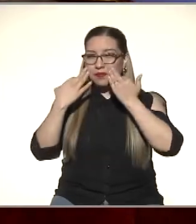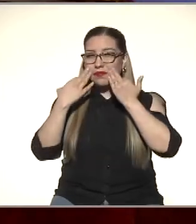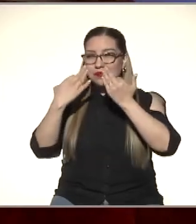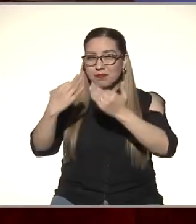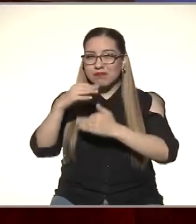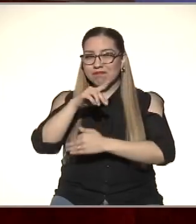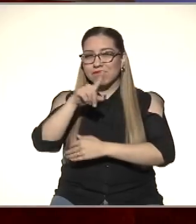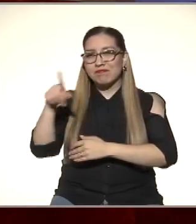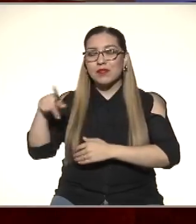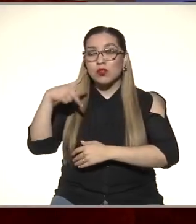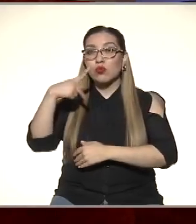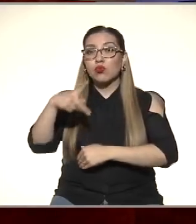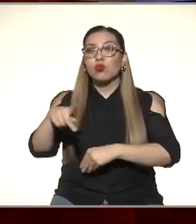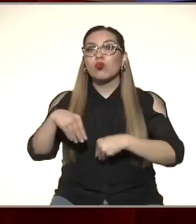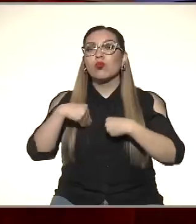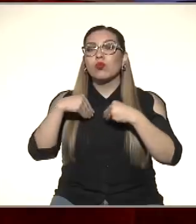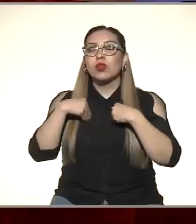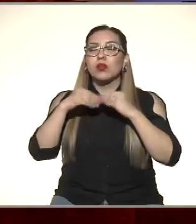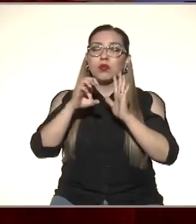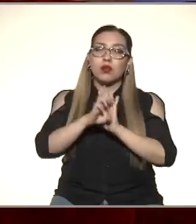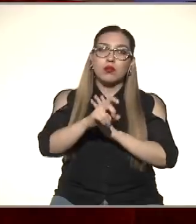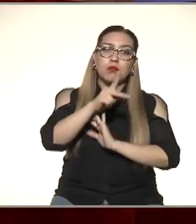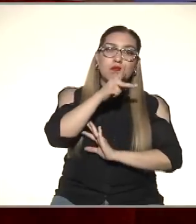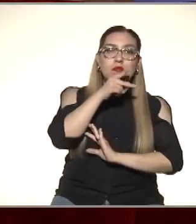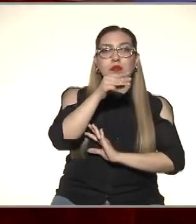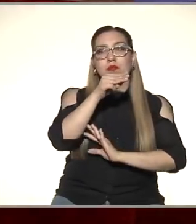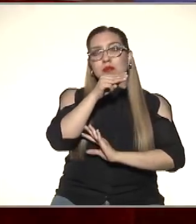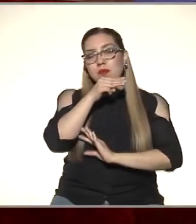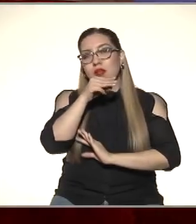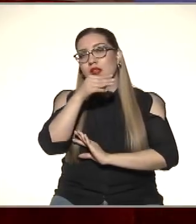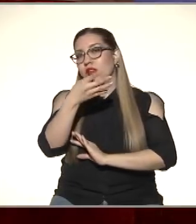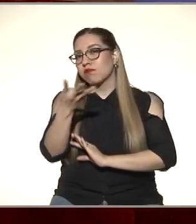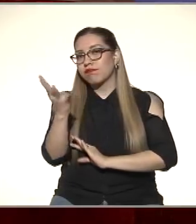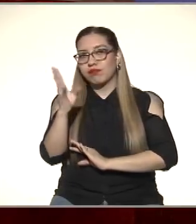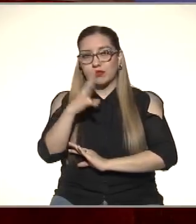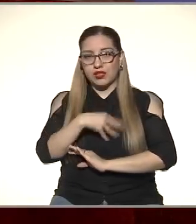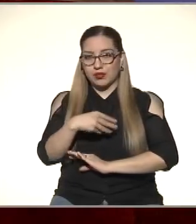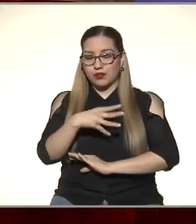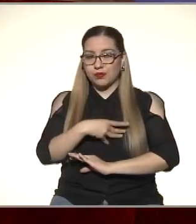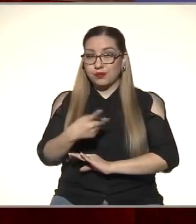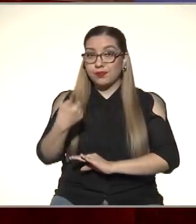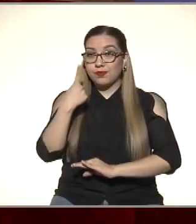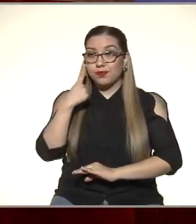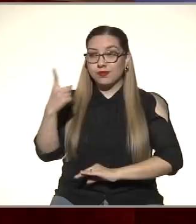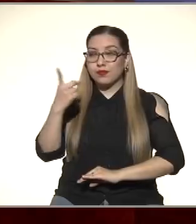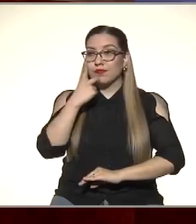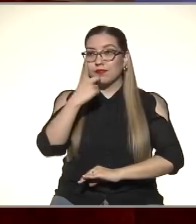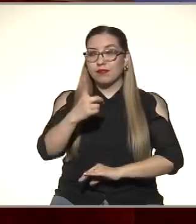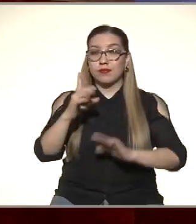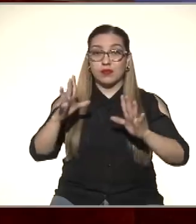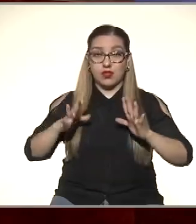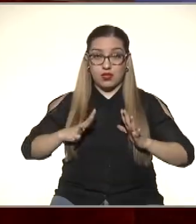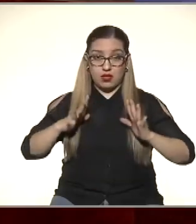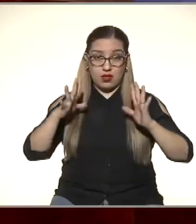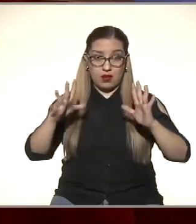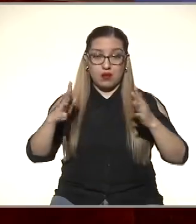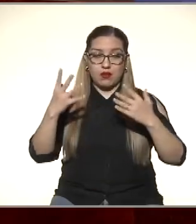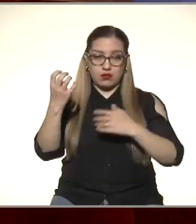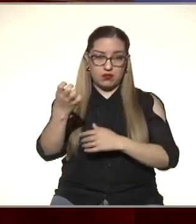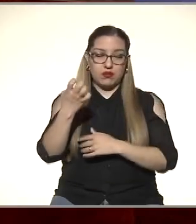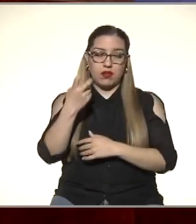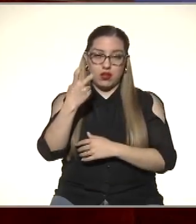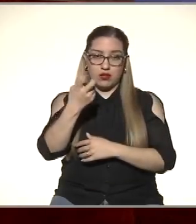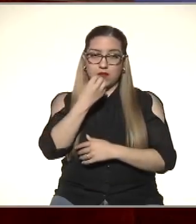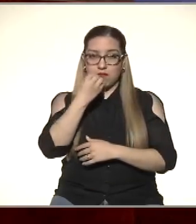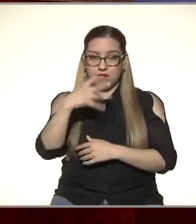lo han vivido tanto desde el lado de los papás, mamás, tanto de los hijos. Nos comparten en un testimonio, extraordinario tema. Yo viví la infidelidad de